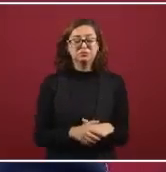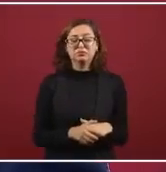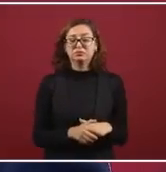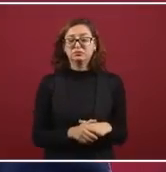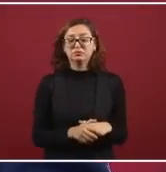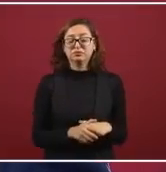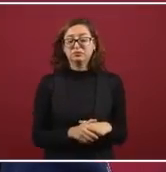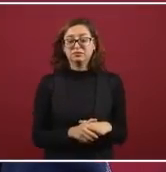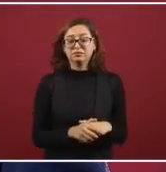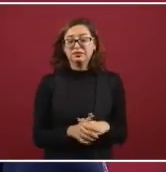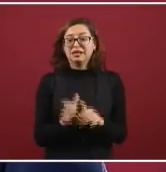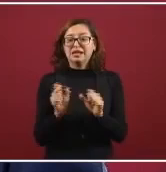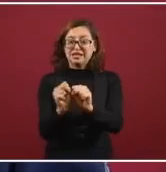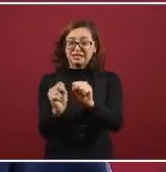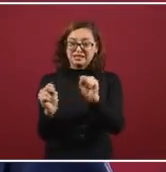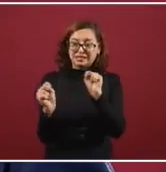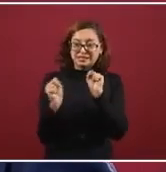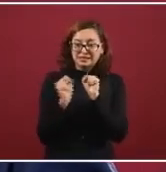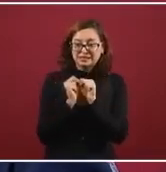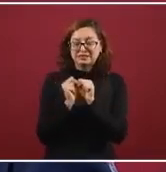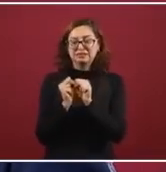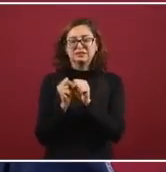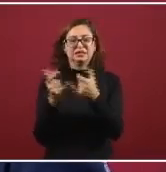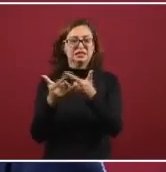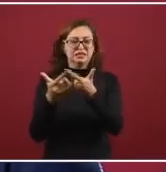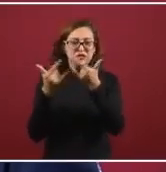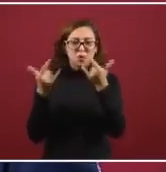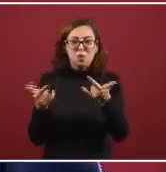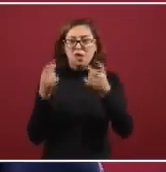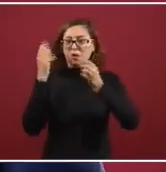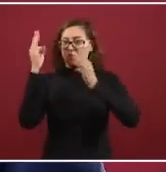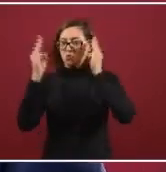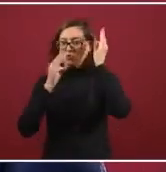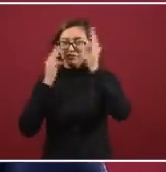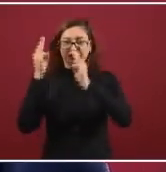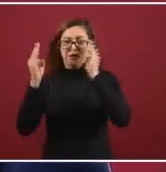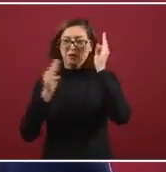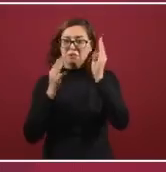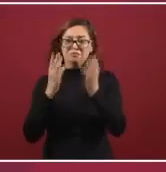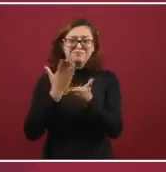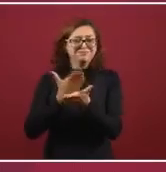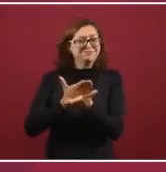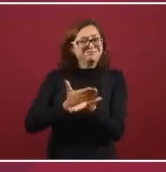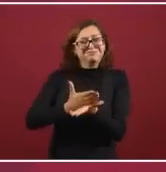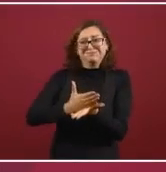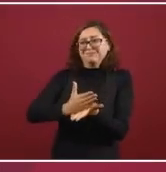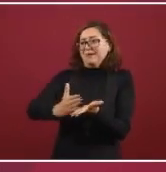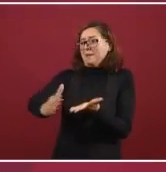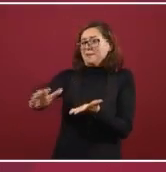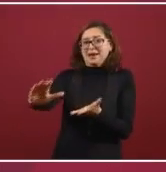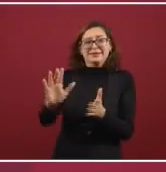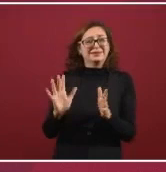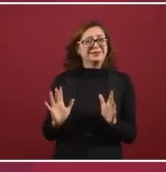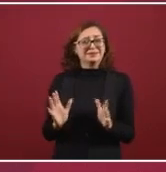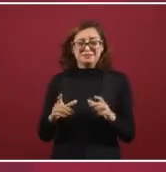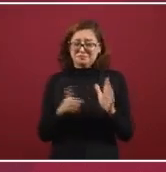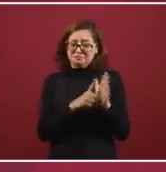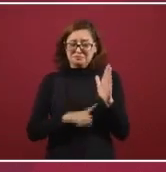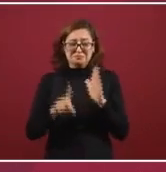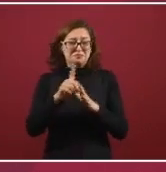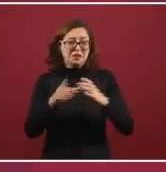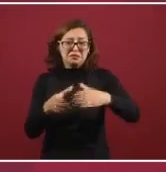todos los salones, toda la parte histórica queda libre